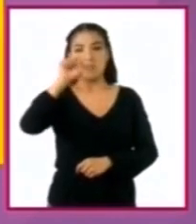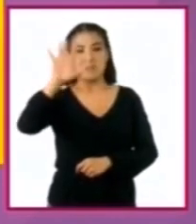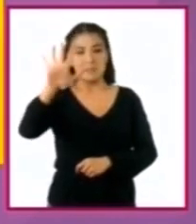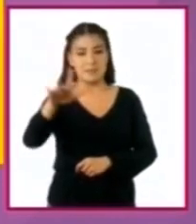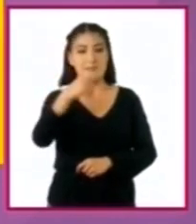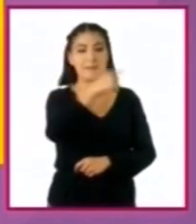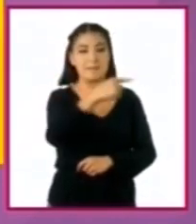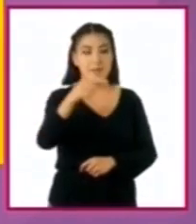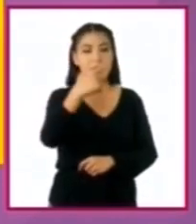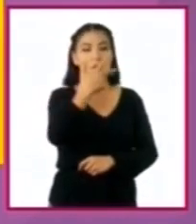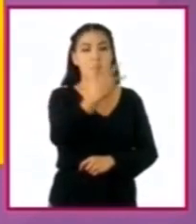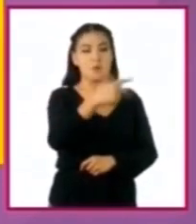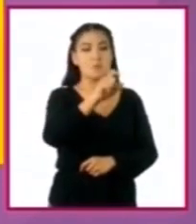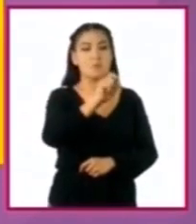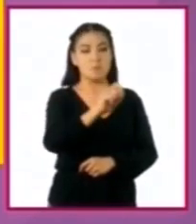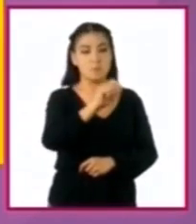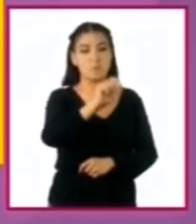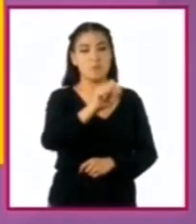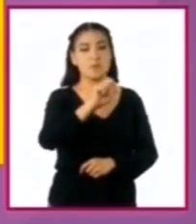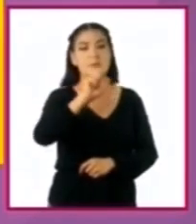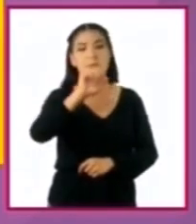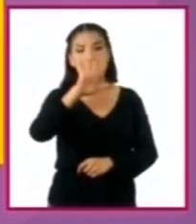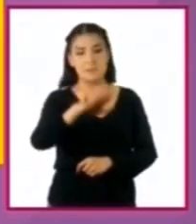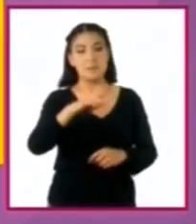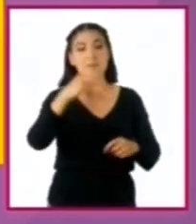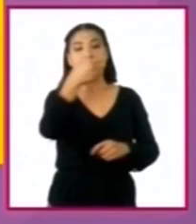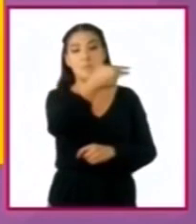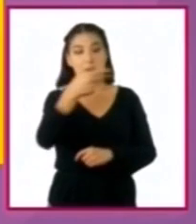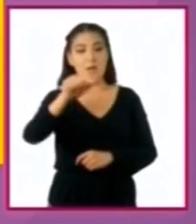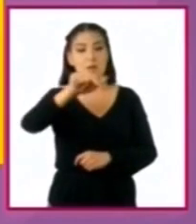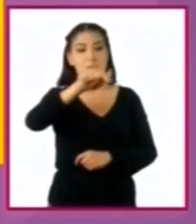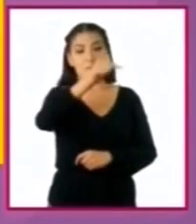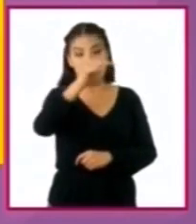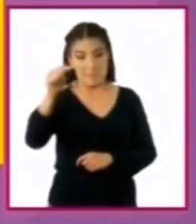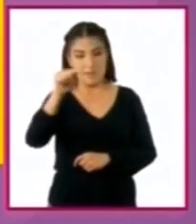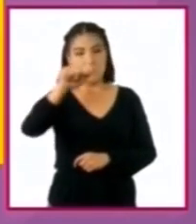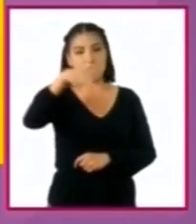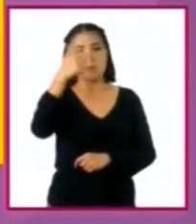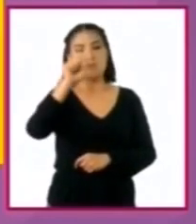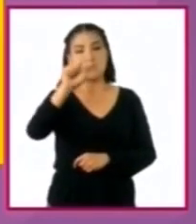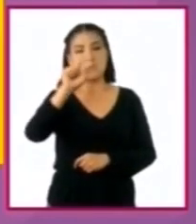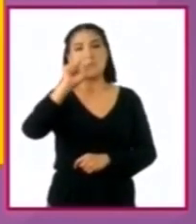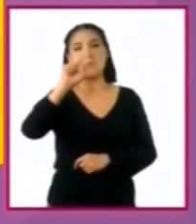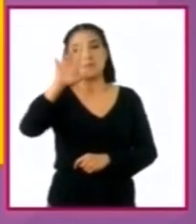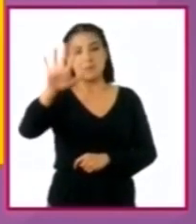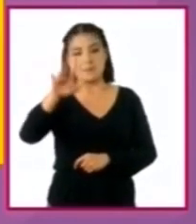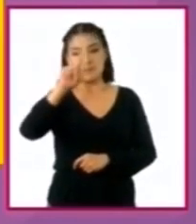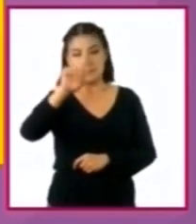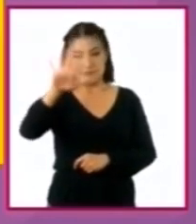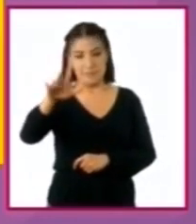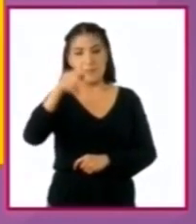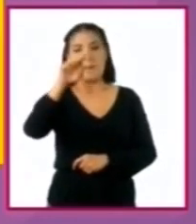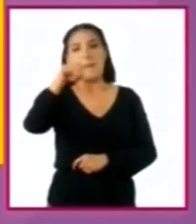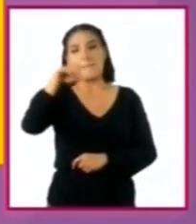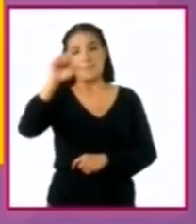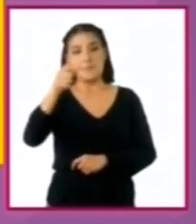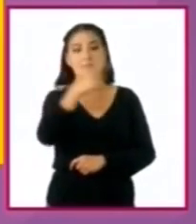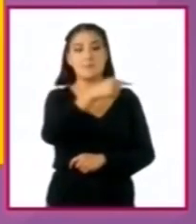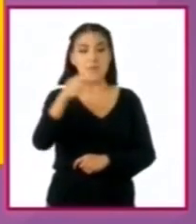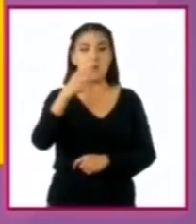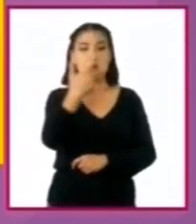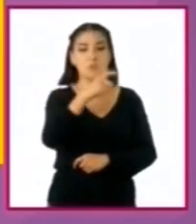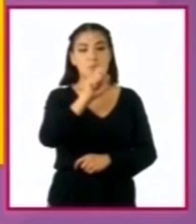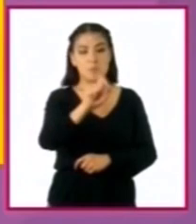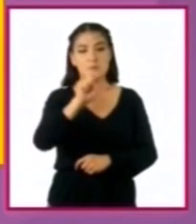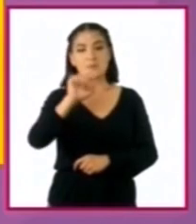entre 8.25 es igual a menos 12.75 entre 8.25.